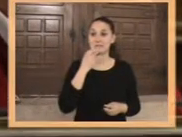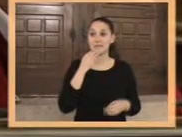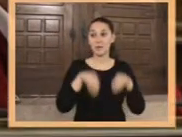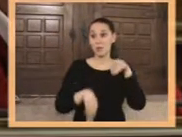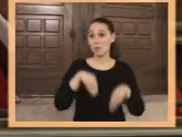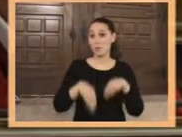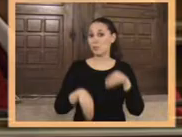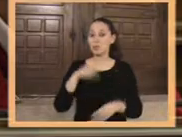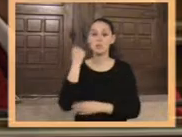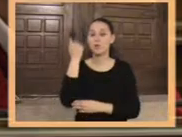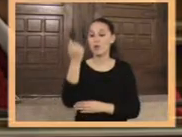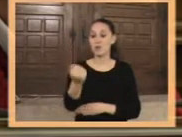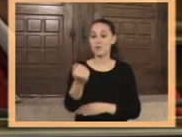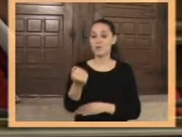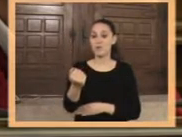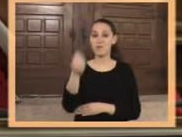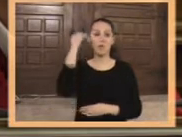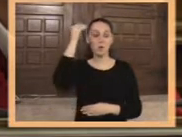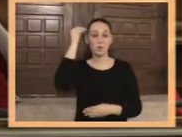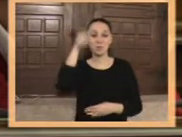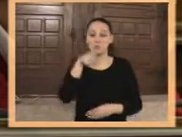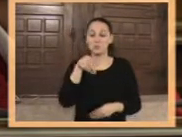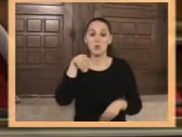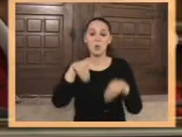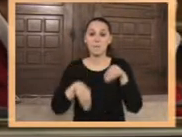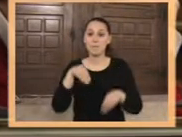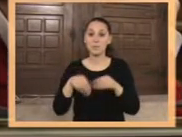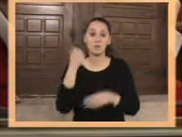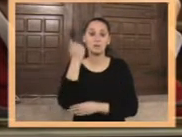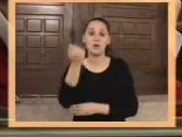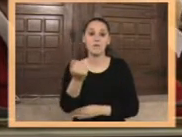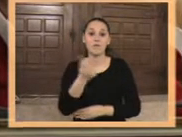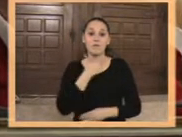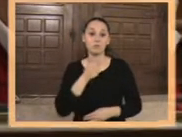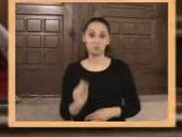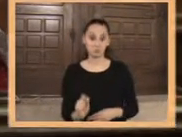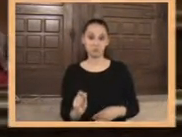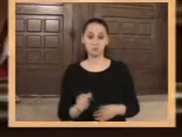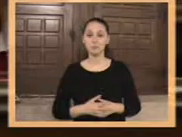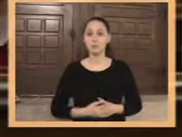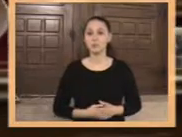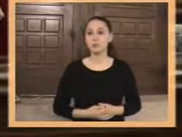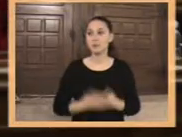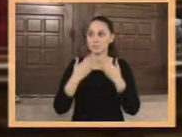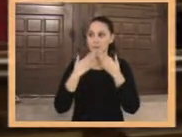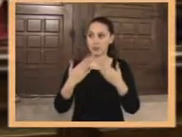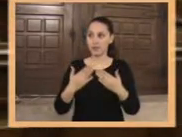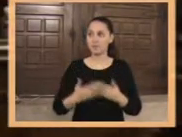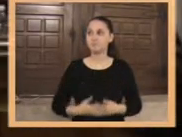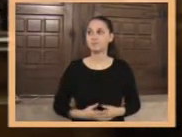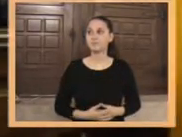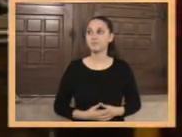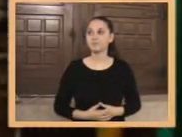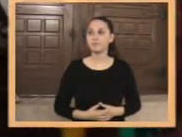es simplemente un capricho, porque no votar algo que te gusta. Muy bien, señor Pérez Escanilla, muchas gracias. Yo